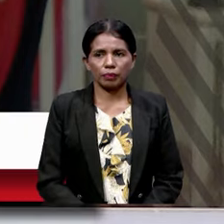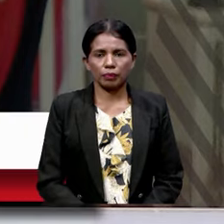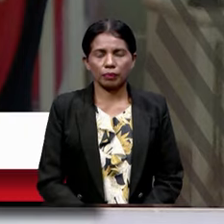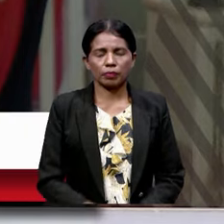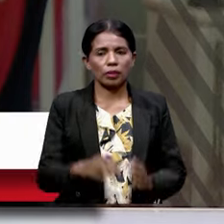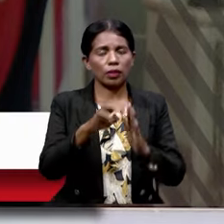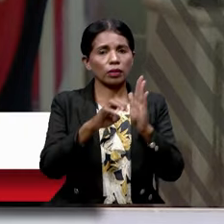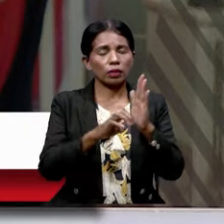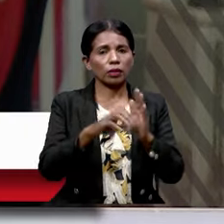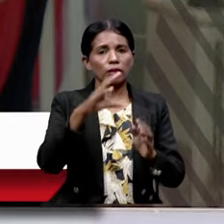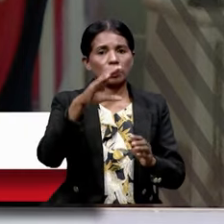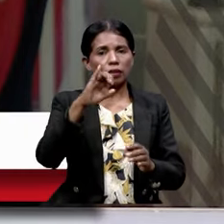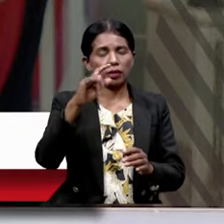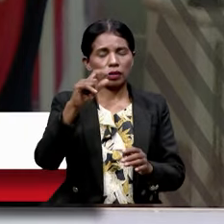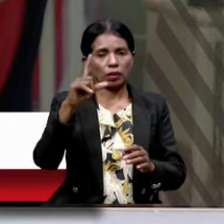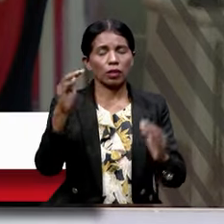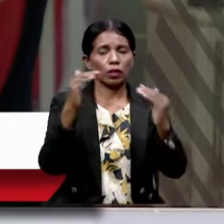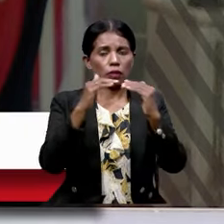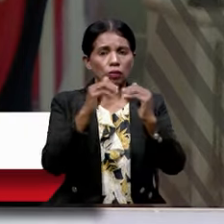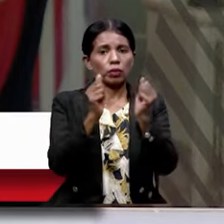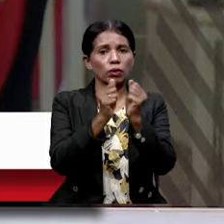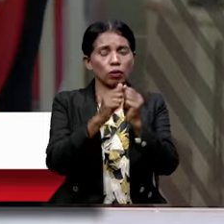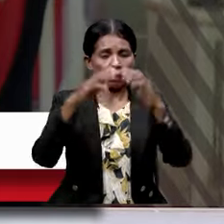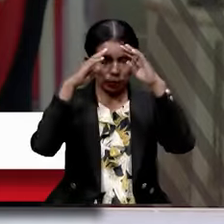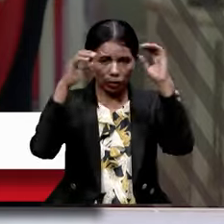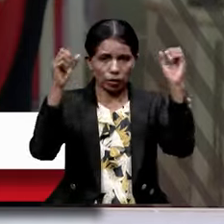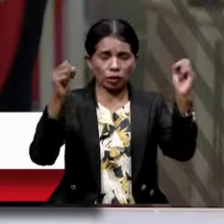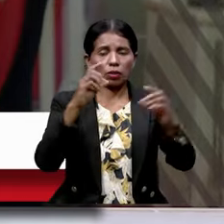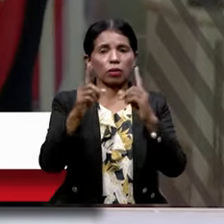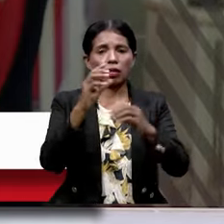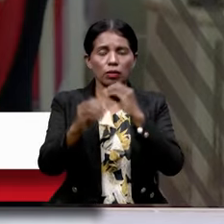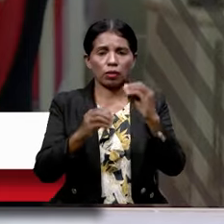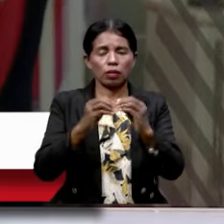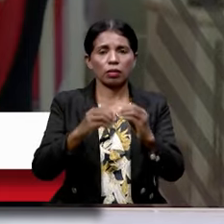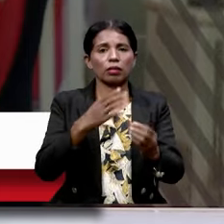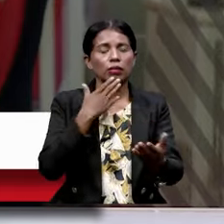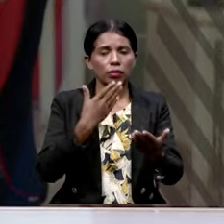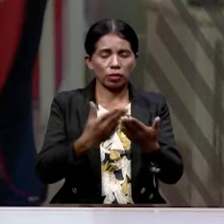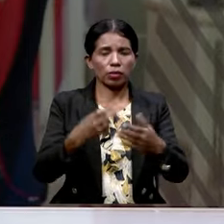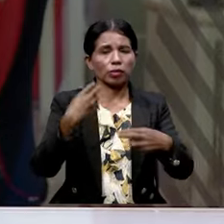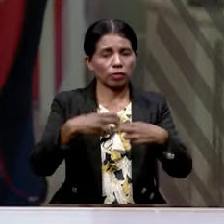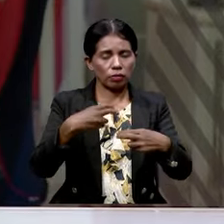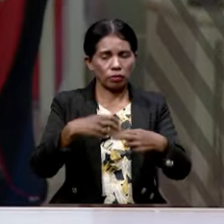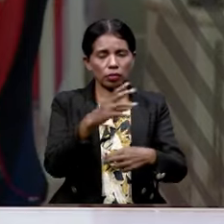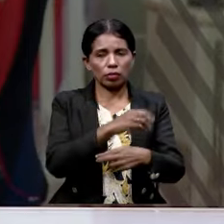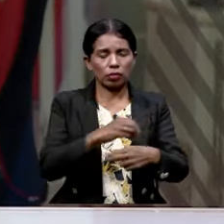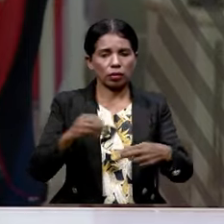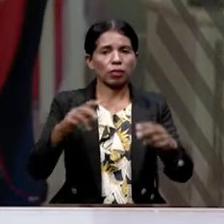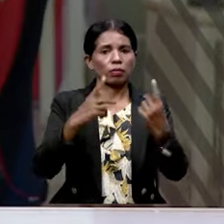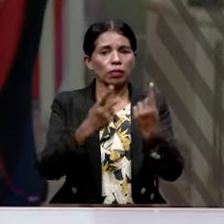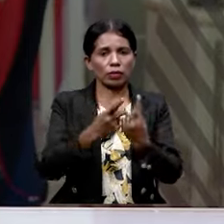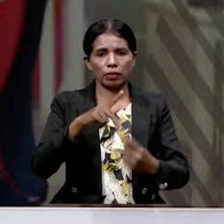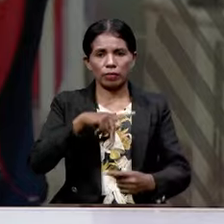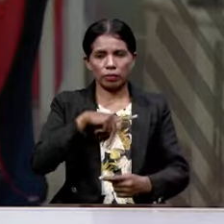Estructuras SITL a la encuentro regular con jefe de Estado, con colie con el progreso no desafío y el sector privado.